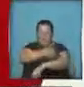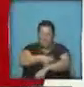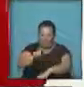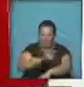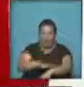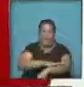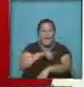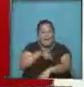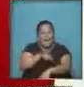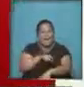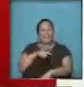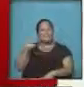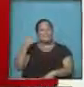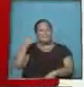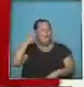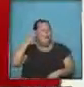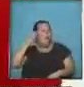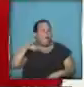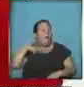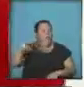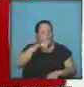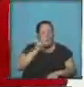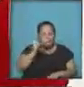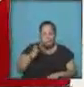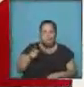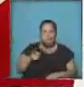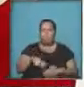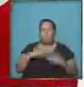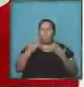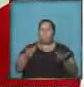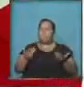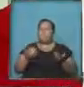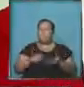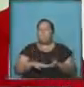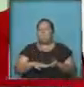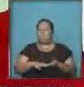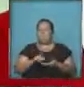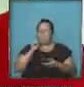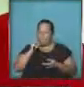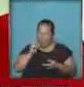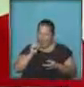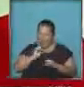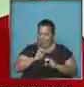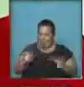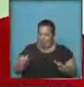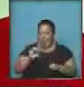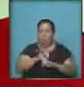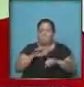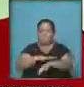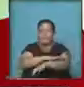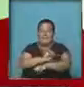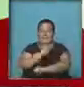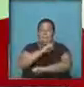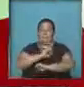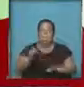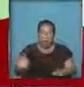que son cosas que uno escucha o ha escuchado y puede poner realmente en un mayor riesgo o puede empeorar la